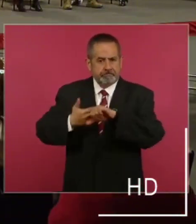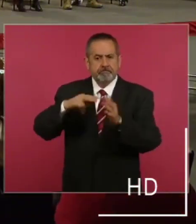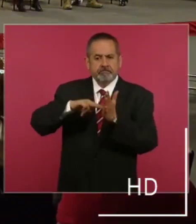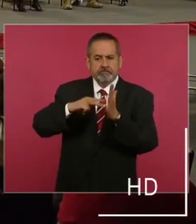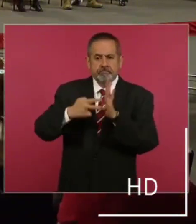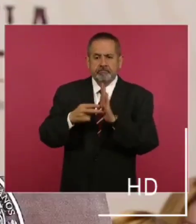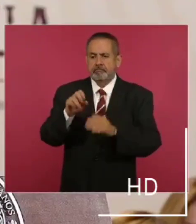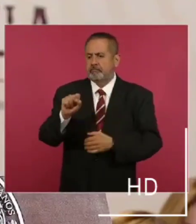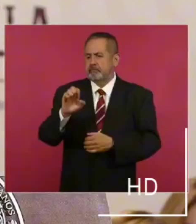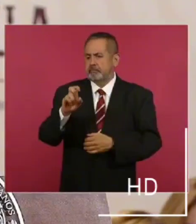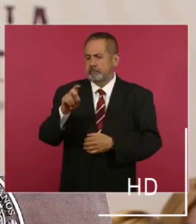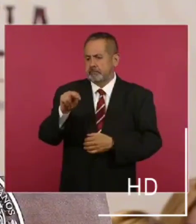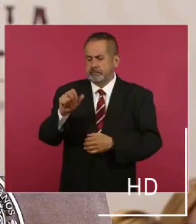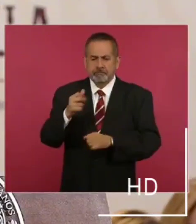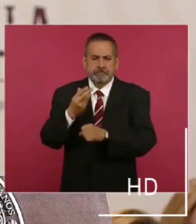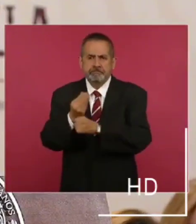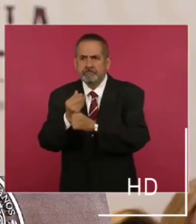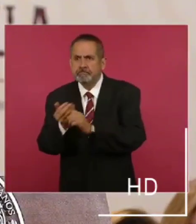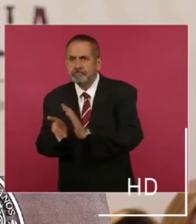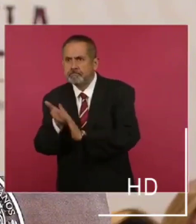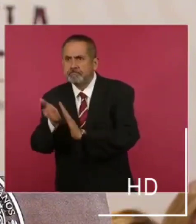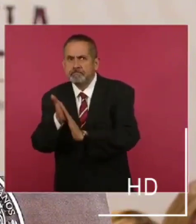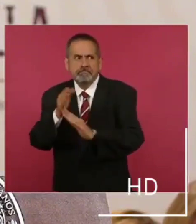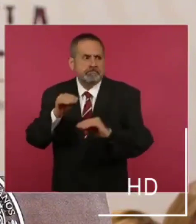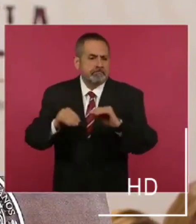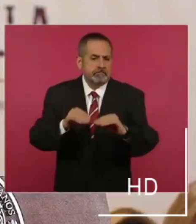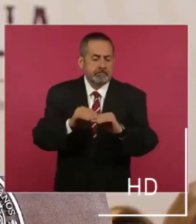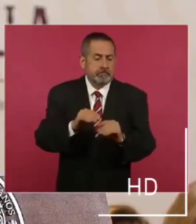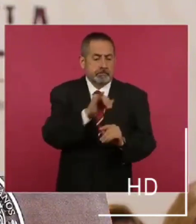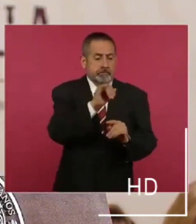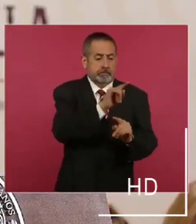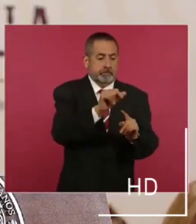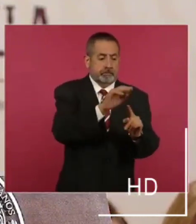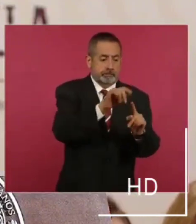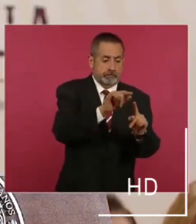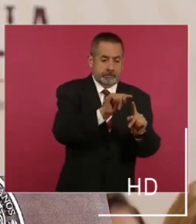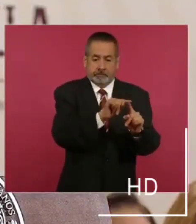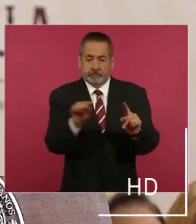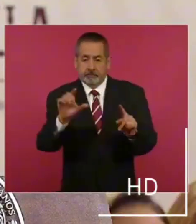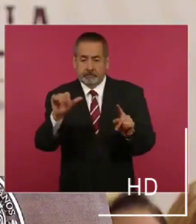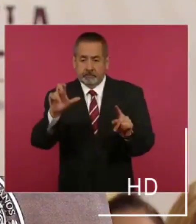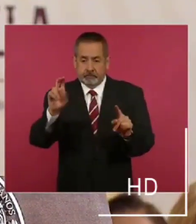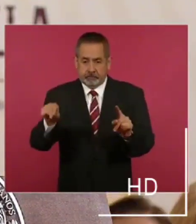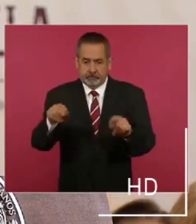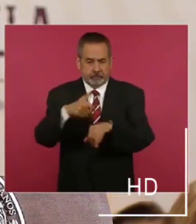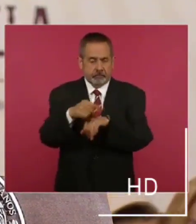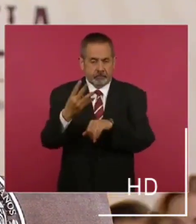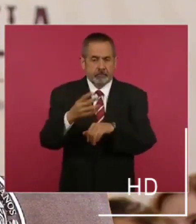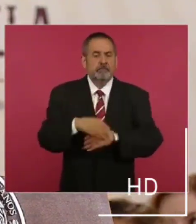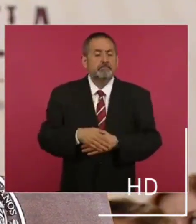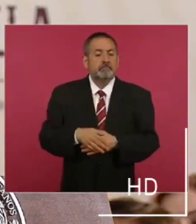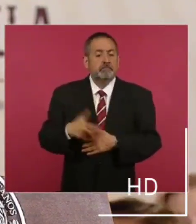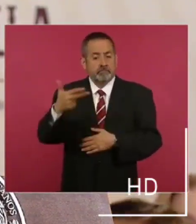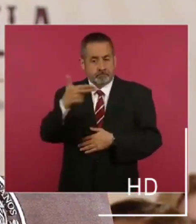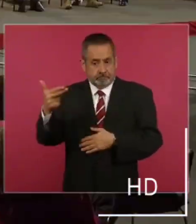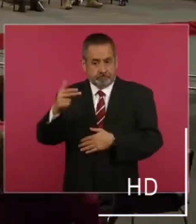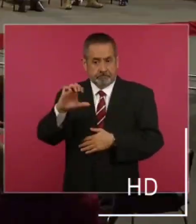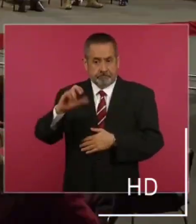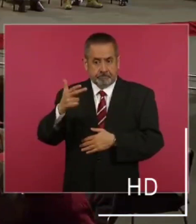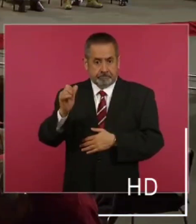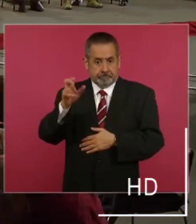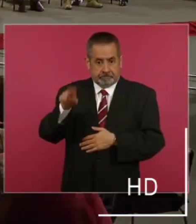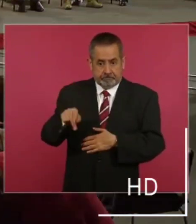Defensa Nacional ejecuta en el tramo 4 que va de Izamal a Cancún. El Hotel de Chichén Itzá, con una capacidad